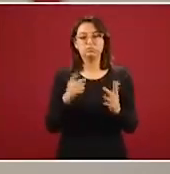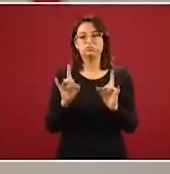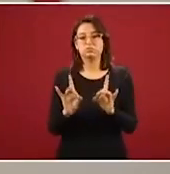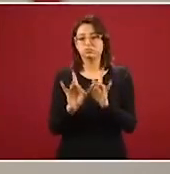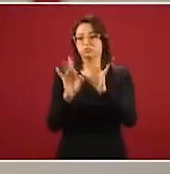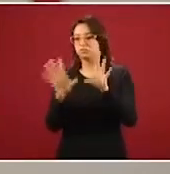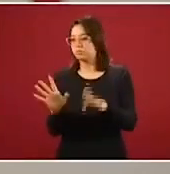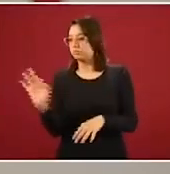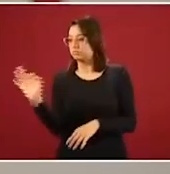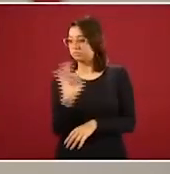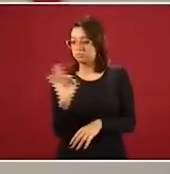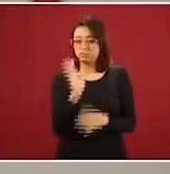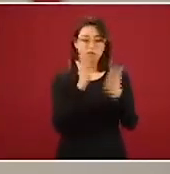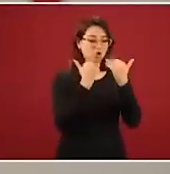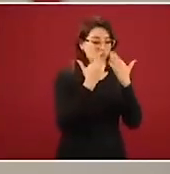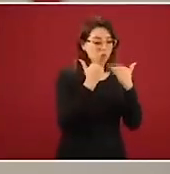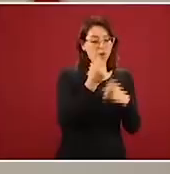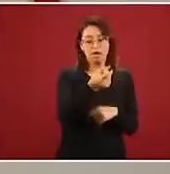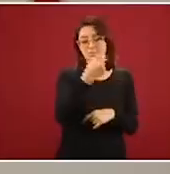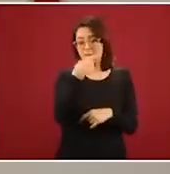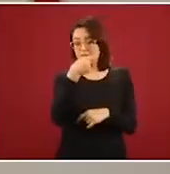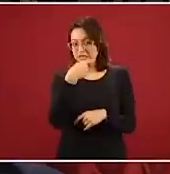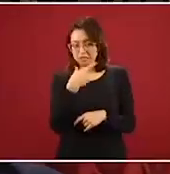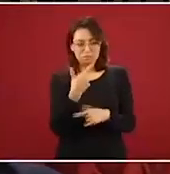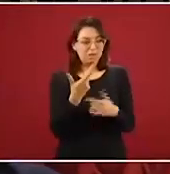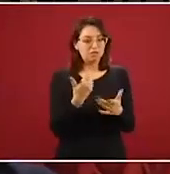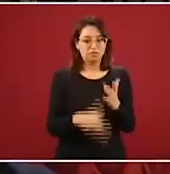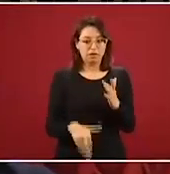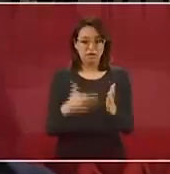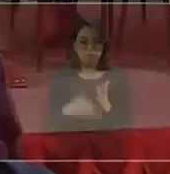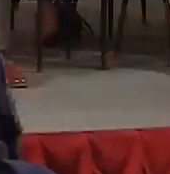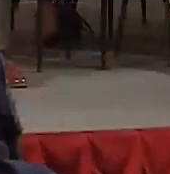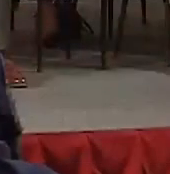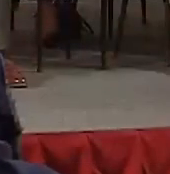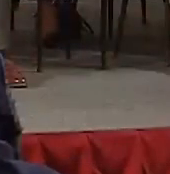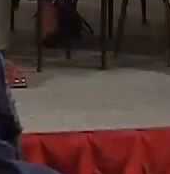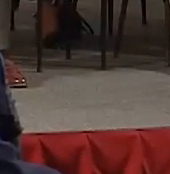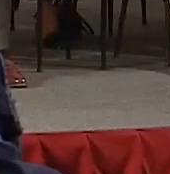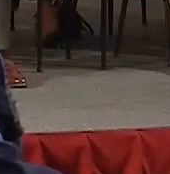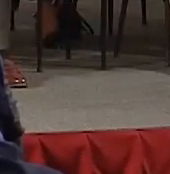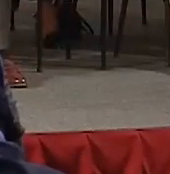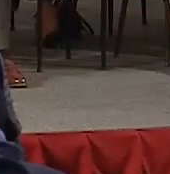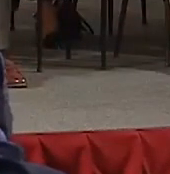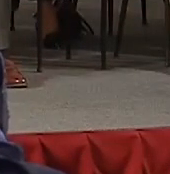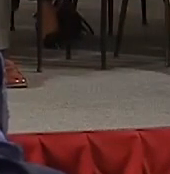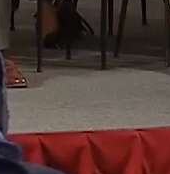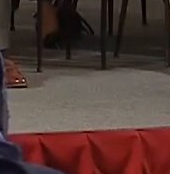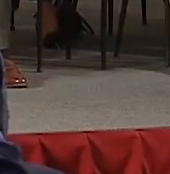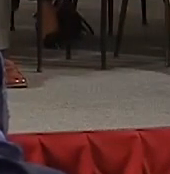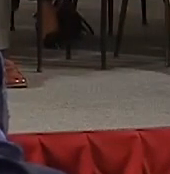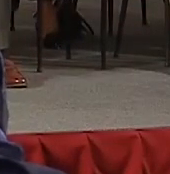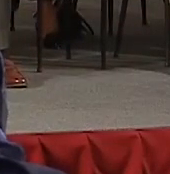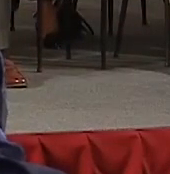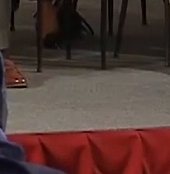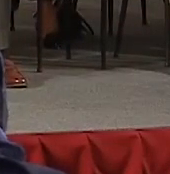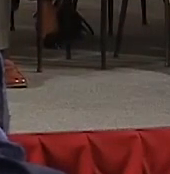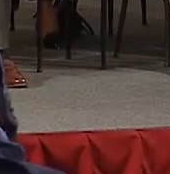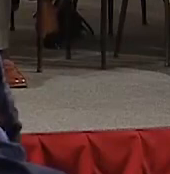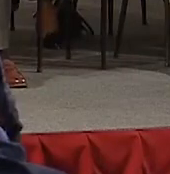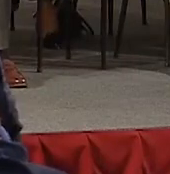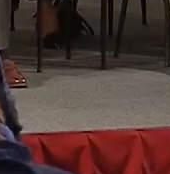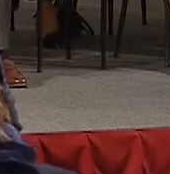de abastecimiento de medicamento no lo tenemos en el momento, los derechohabientes